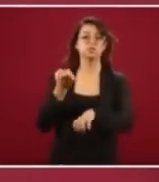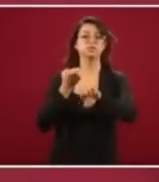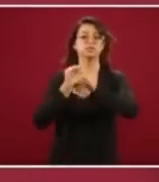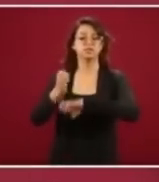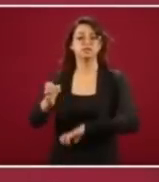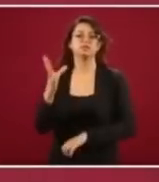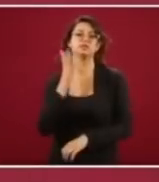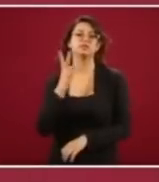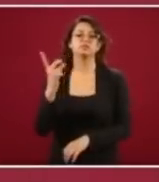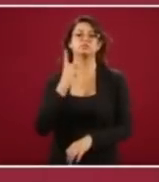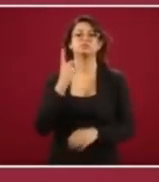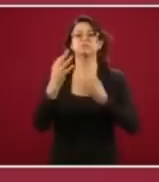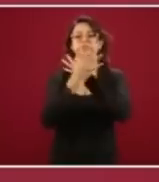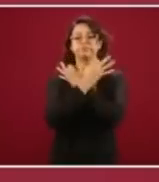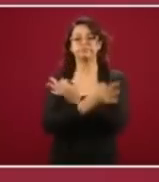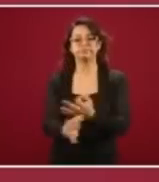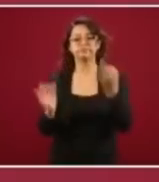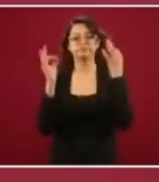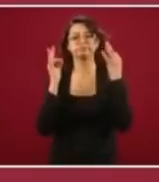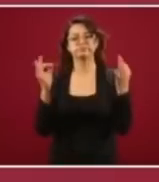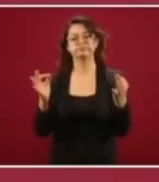se pronuncie en contra